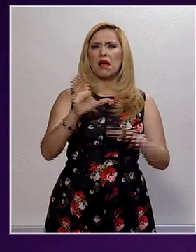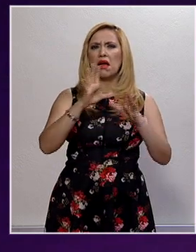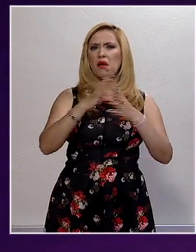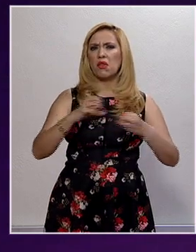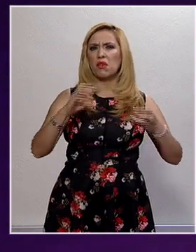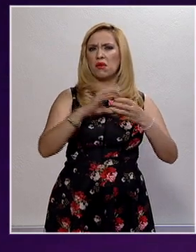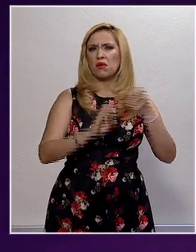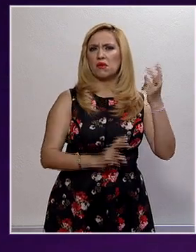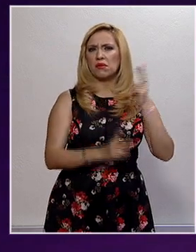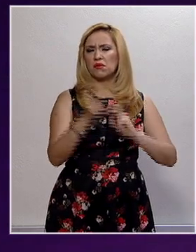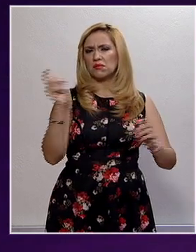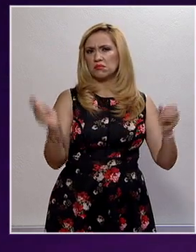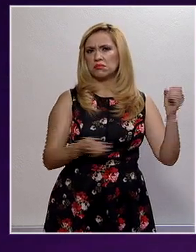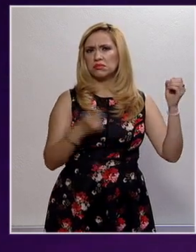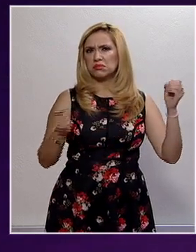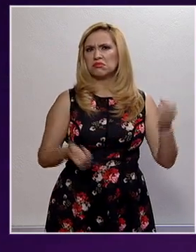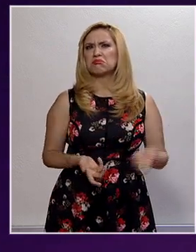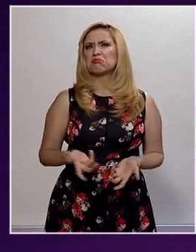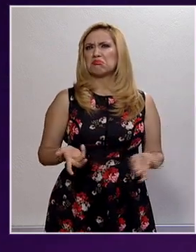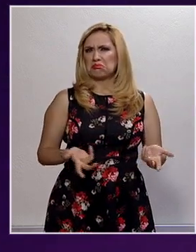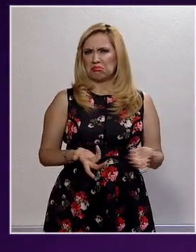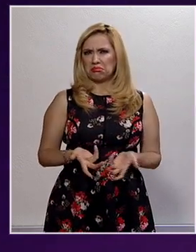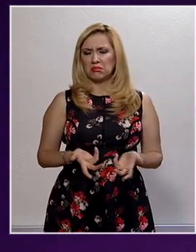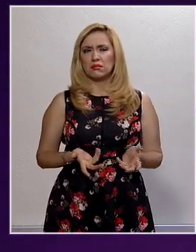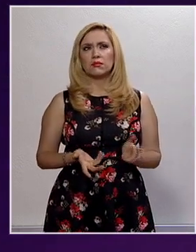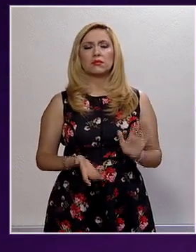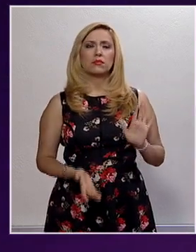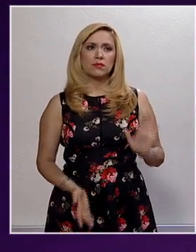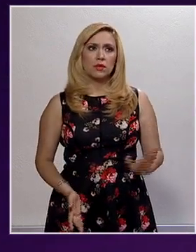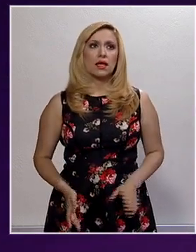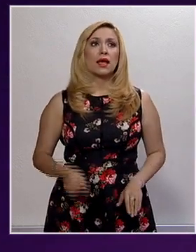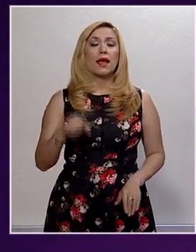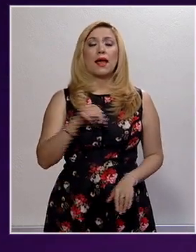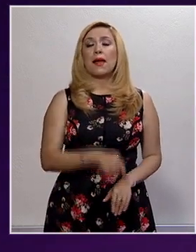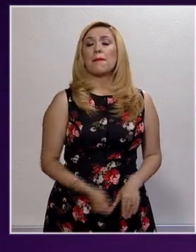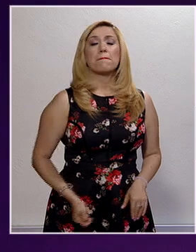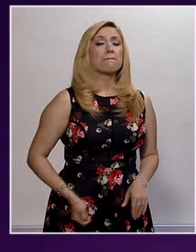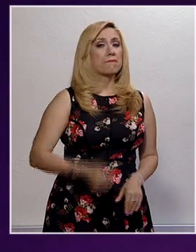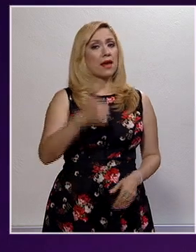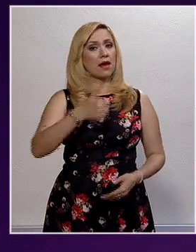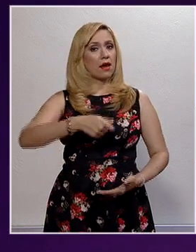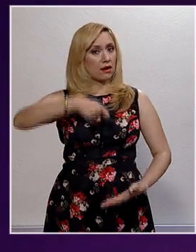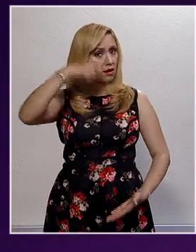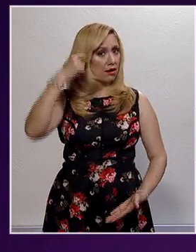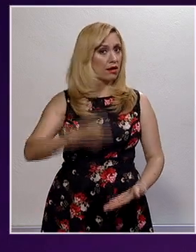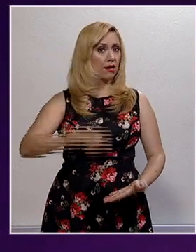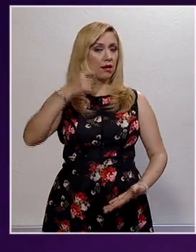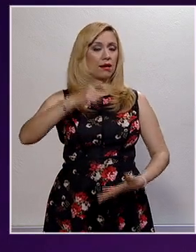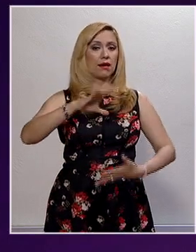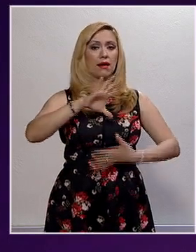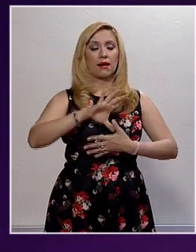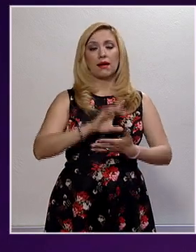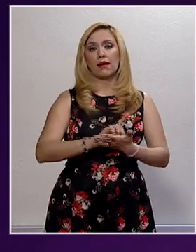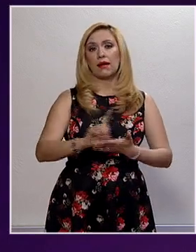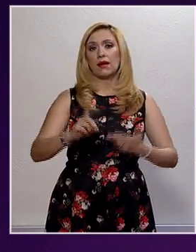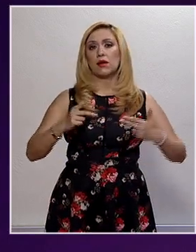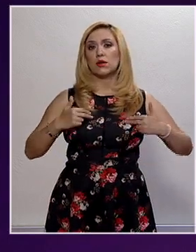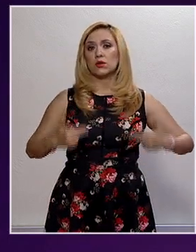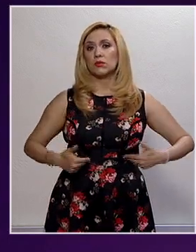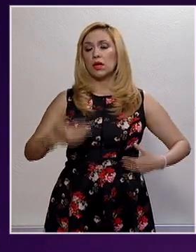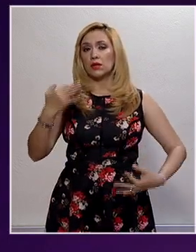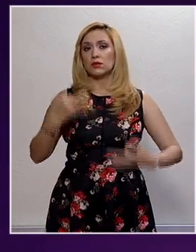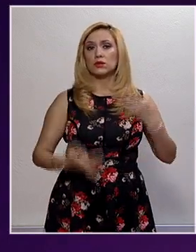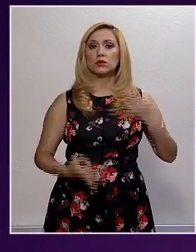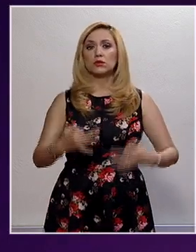el caso Campo Algodonero es la primera sentencia de la Corte Interamericana de Derechos Humanos en contra